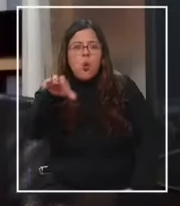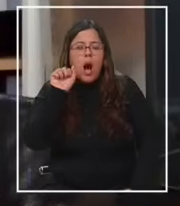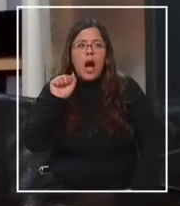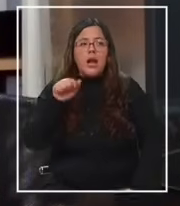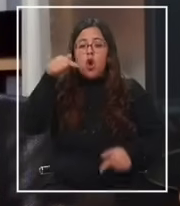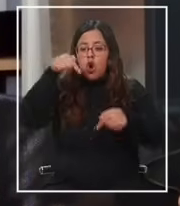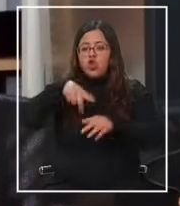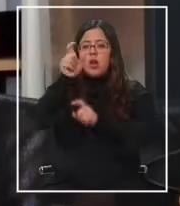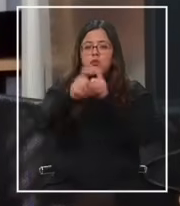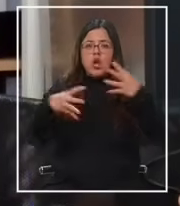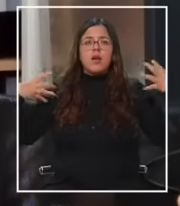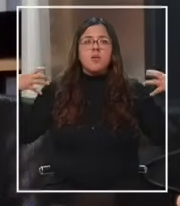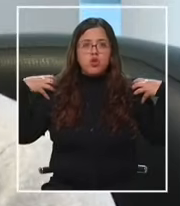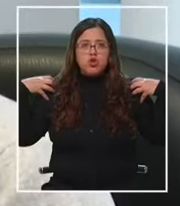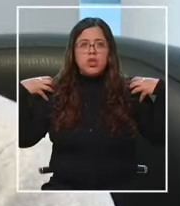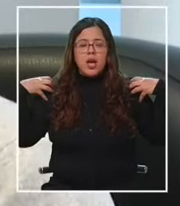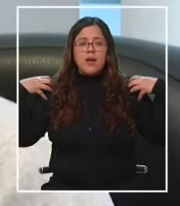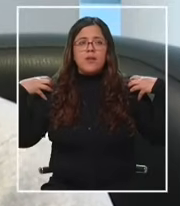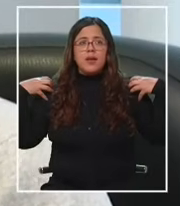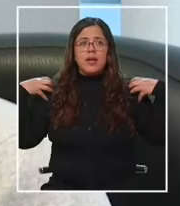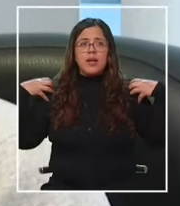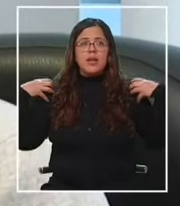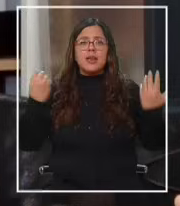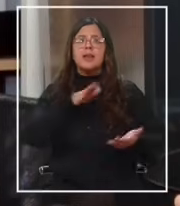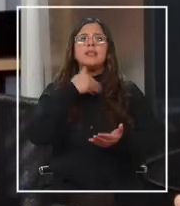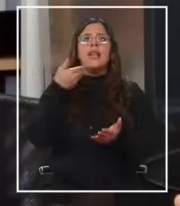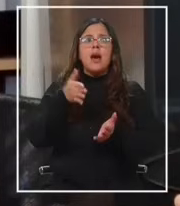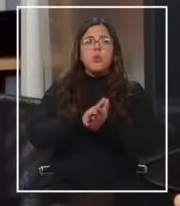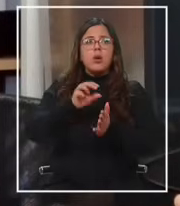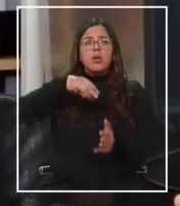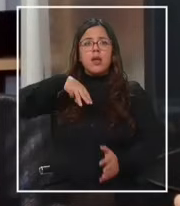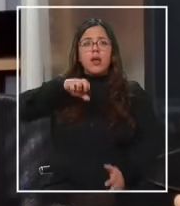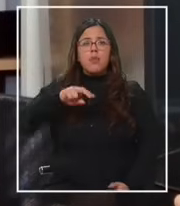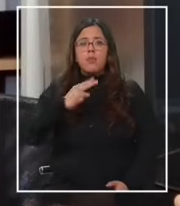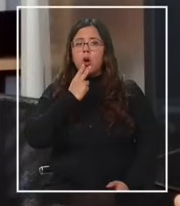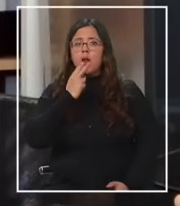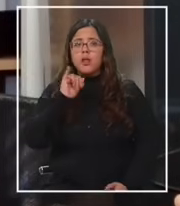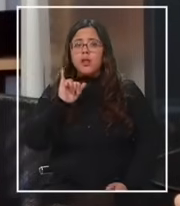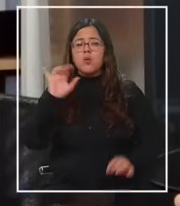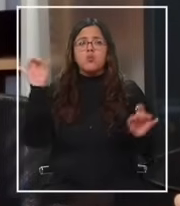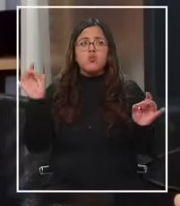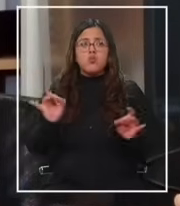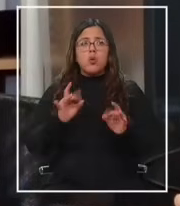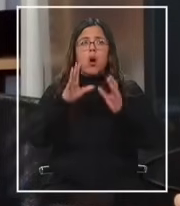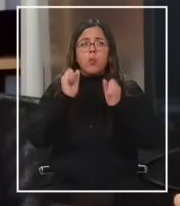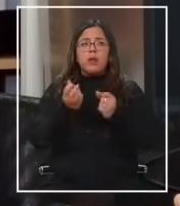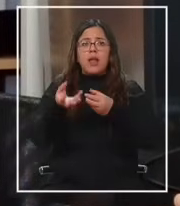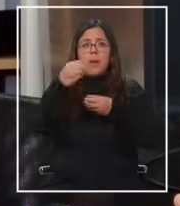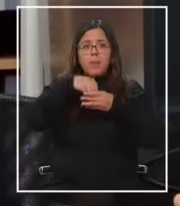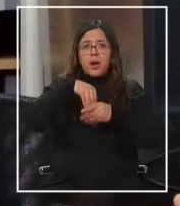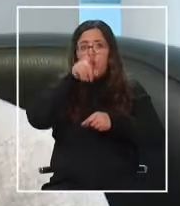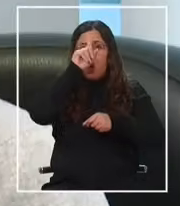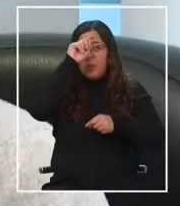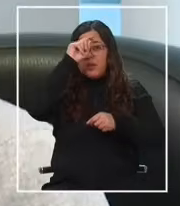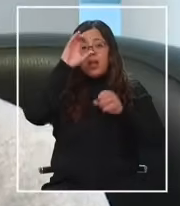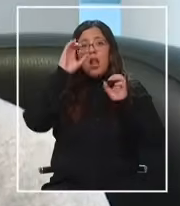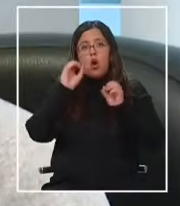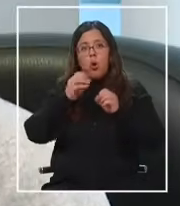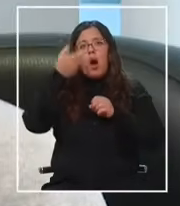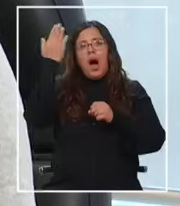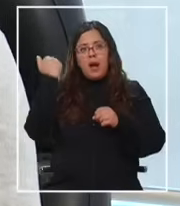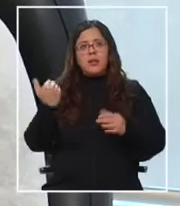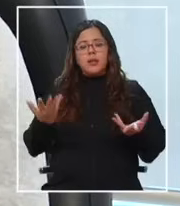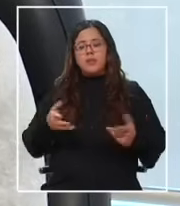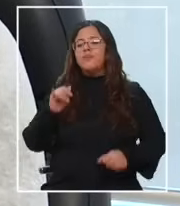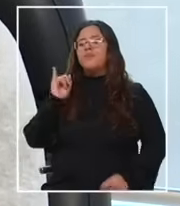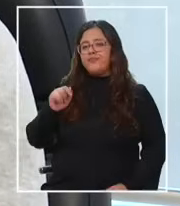los responsables de haberlos, de la muerte de Monty, podrían estar dentro del hospital o podrían haber estado dentro del hospital.